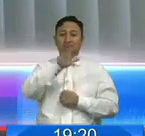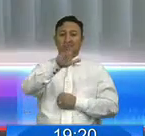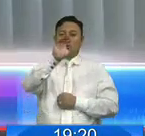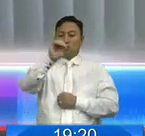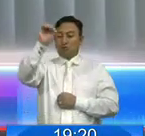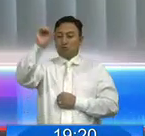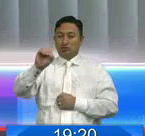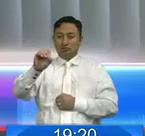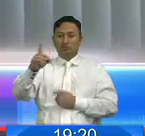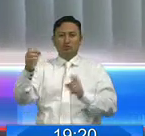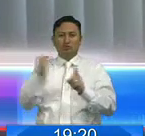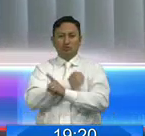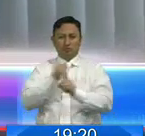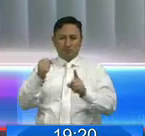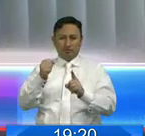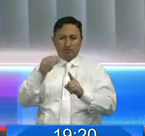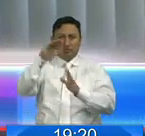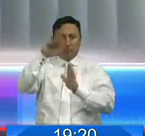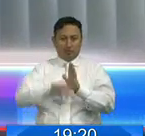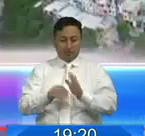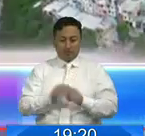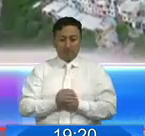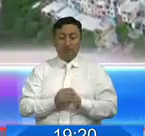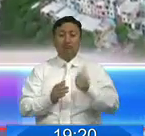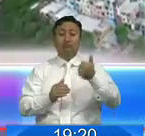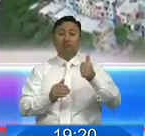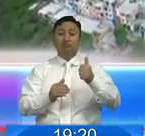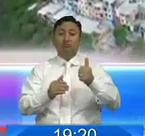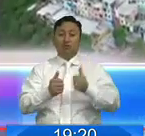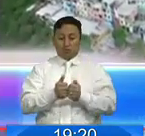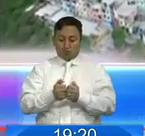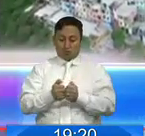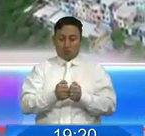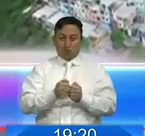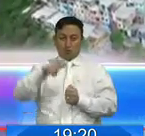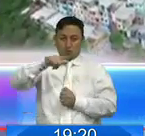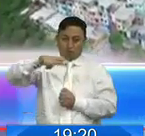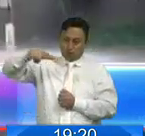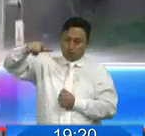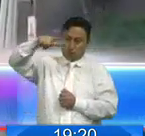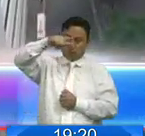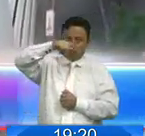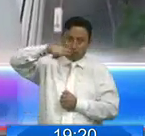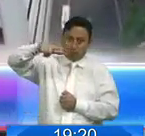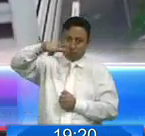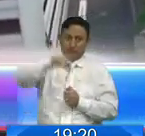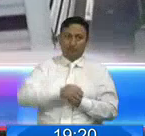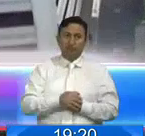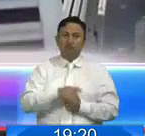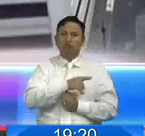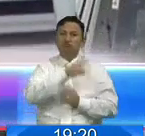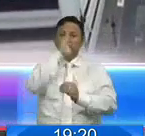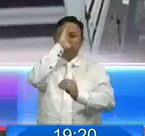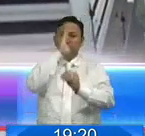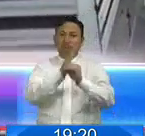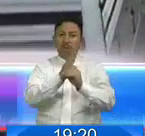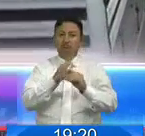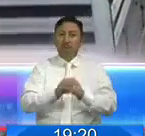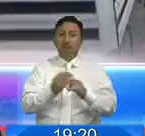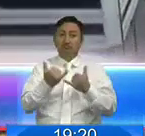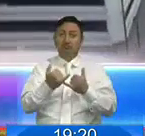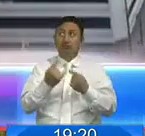Guayaquil. Crear 10 escuadrones de drones con cámaras de reconocimiento facial. Su consigna dice será poblar de